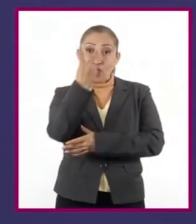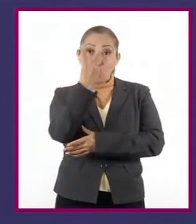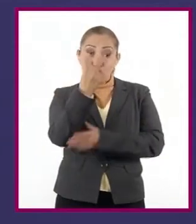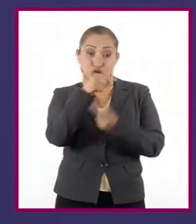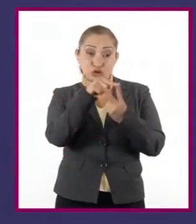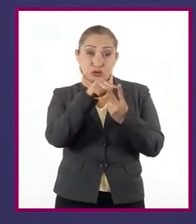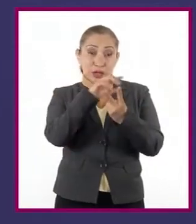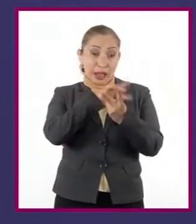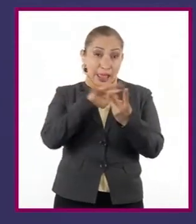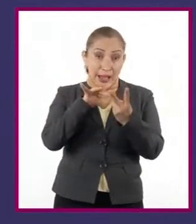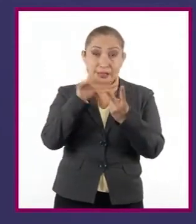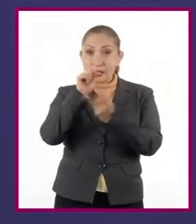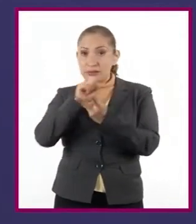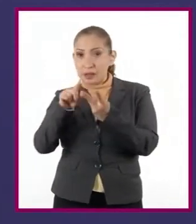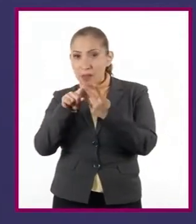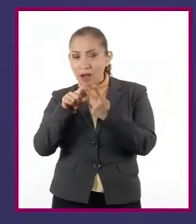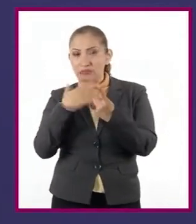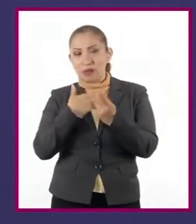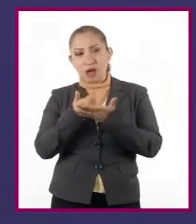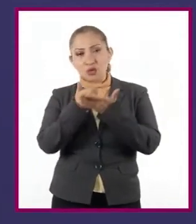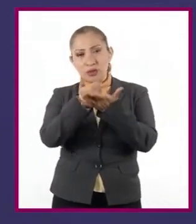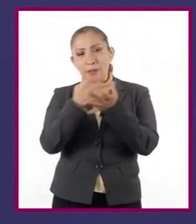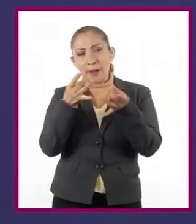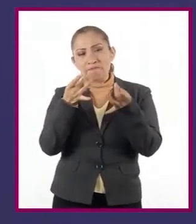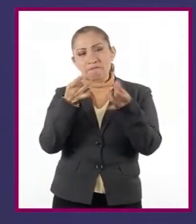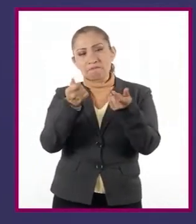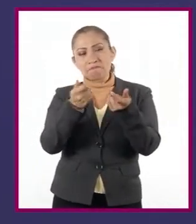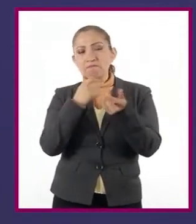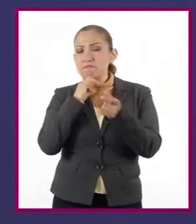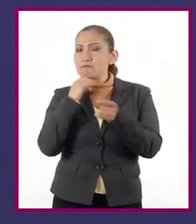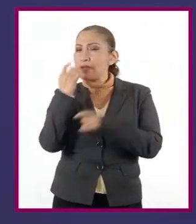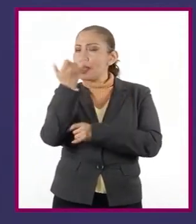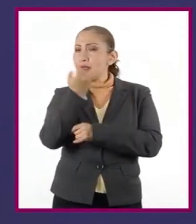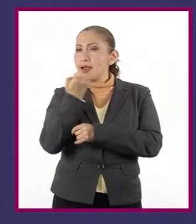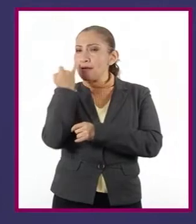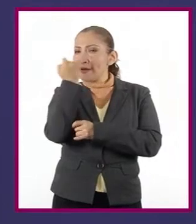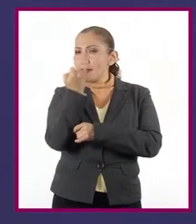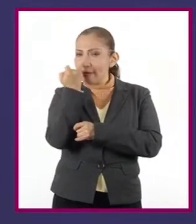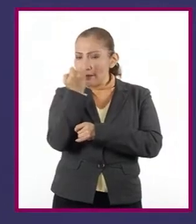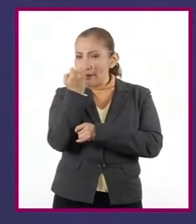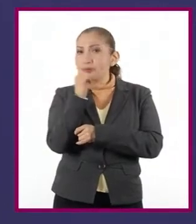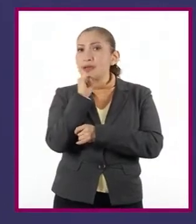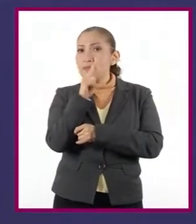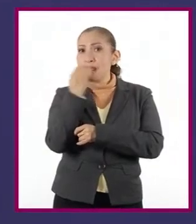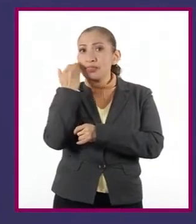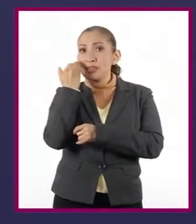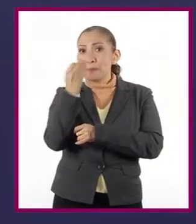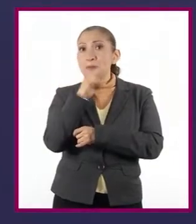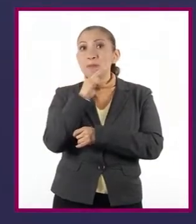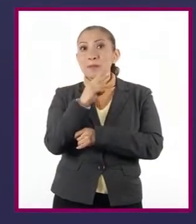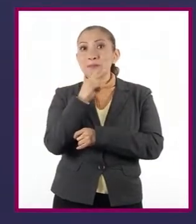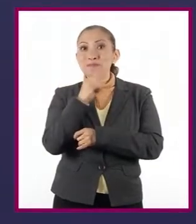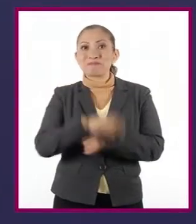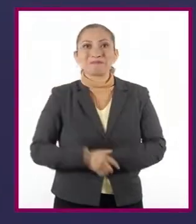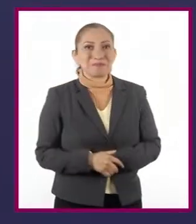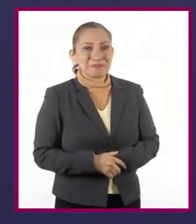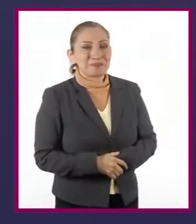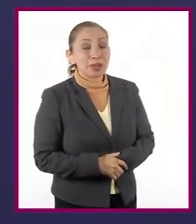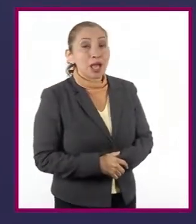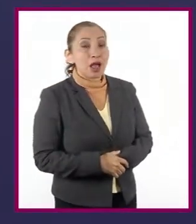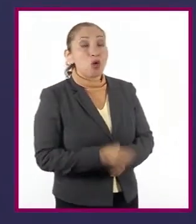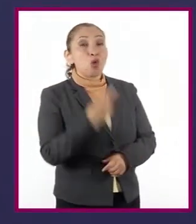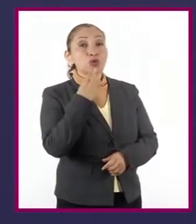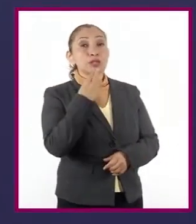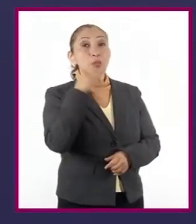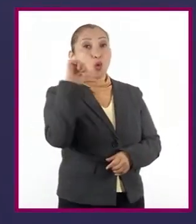cosas nos ayudarán a refinar nuestro uso del lenguaje y, en este caso, de los tiempos verbales. Los materiales